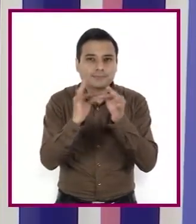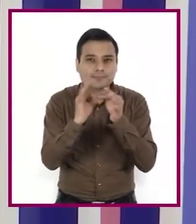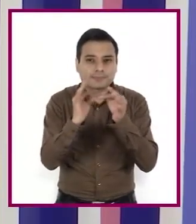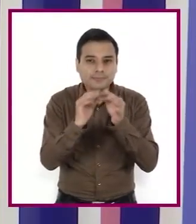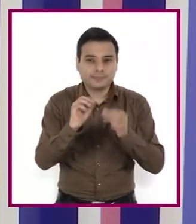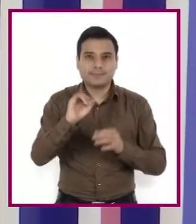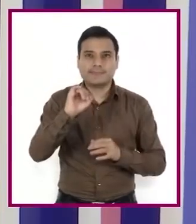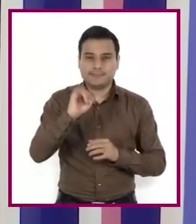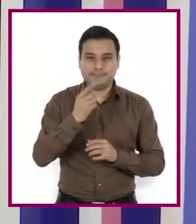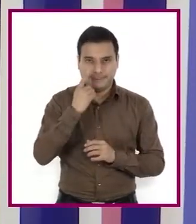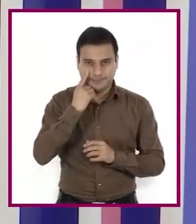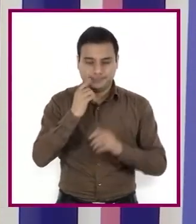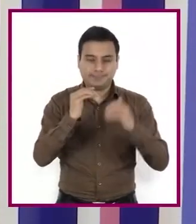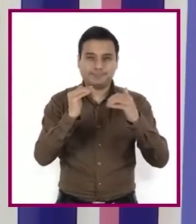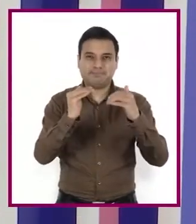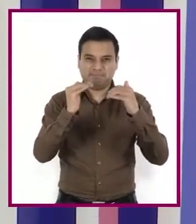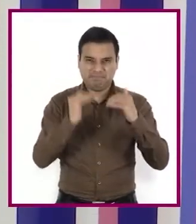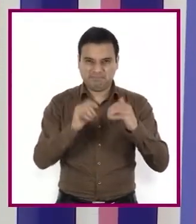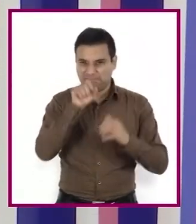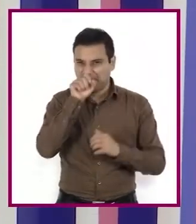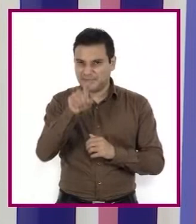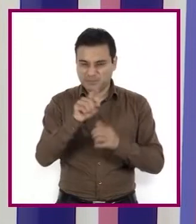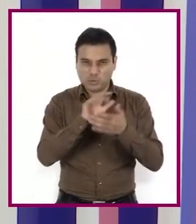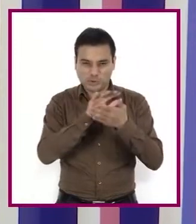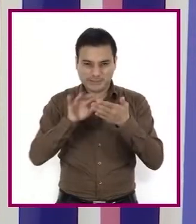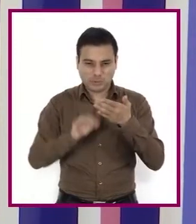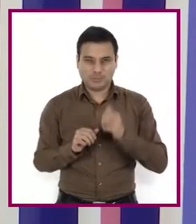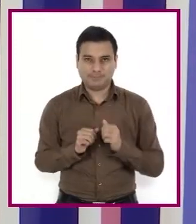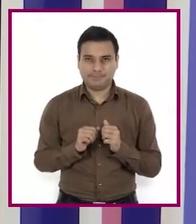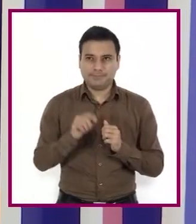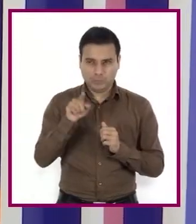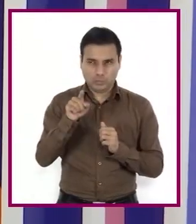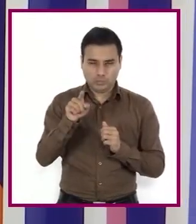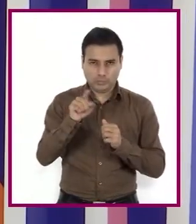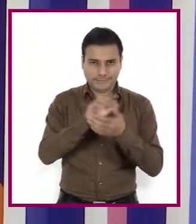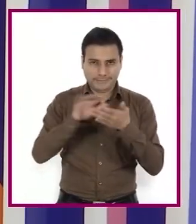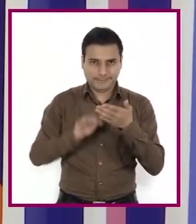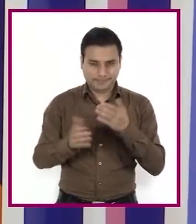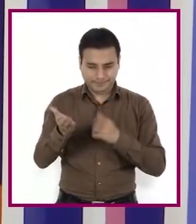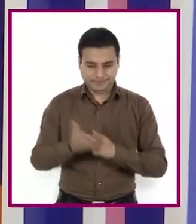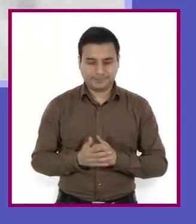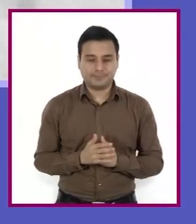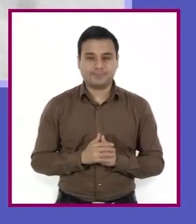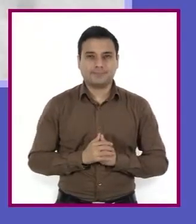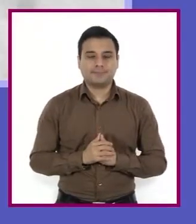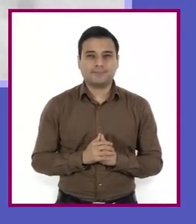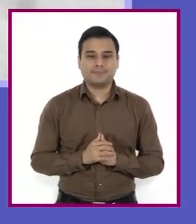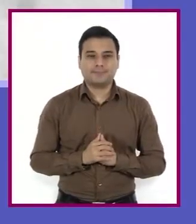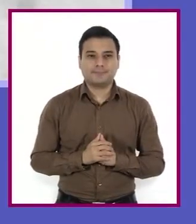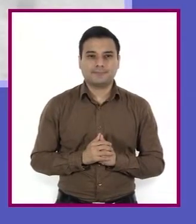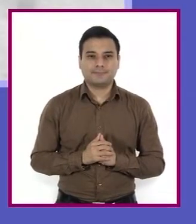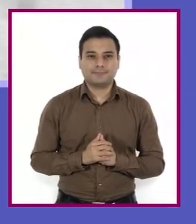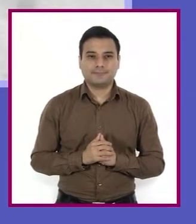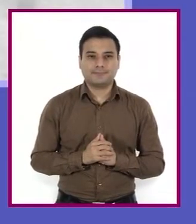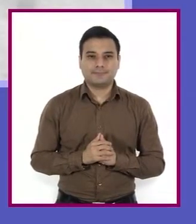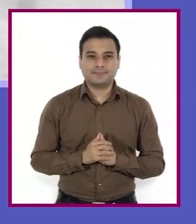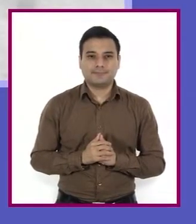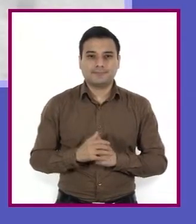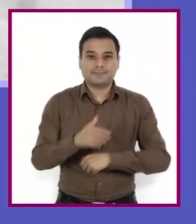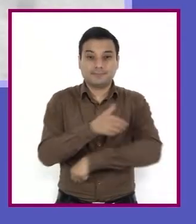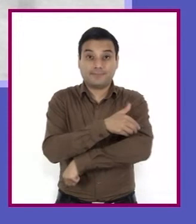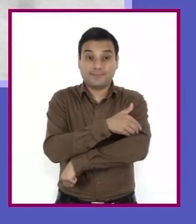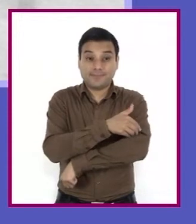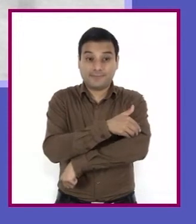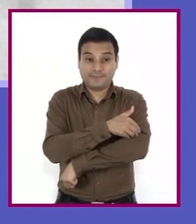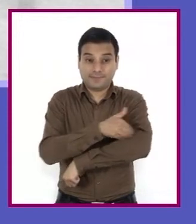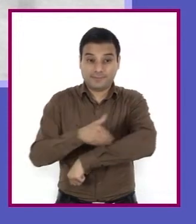supuesto, regresemos a nuestro mismo texto. Ayúdame a leer las ideas del siguiente ejemplo. La familia